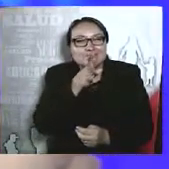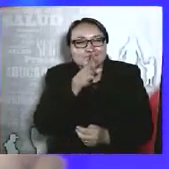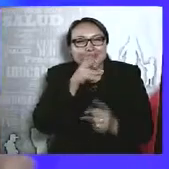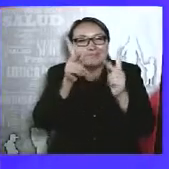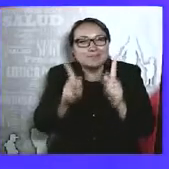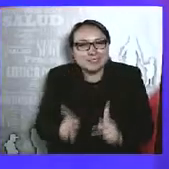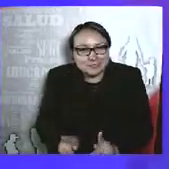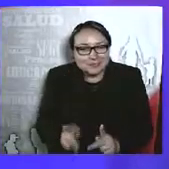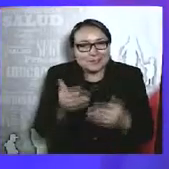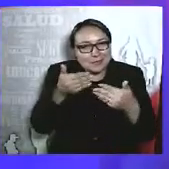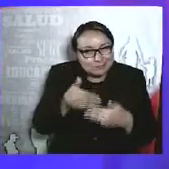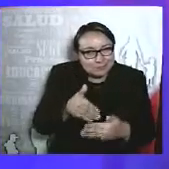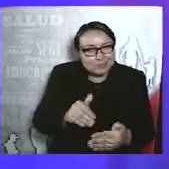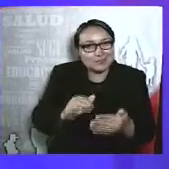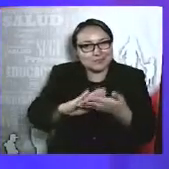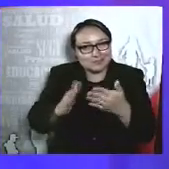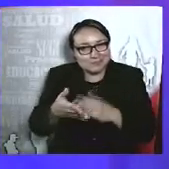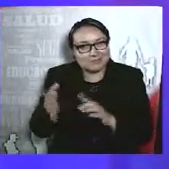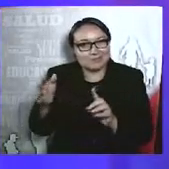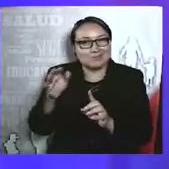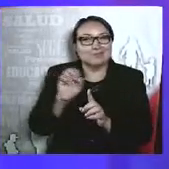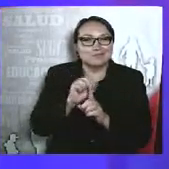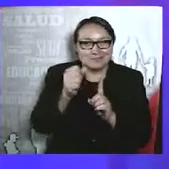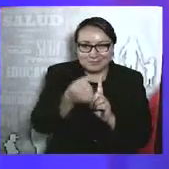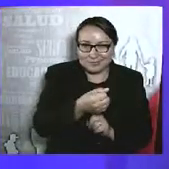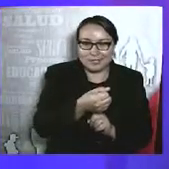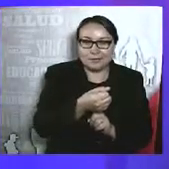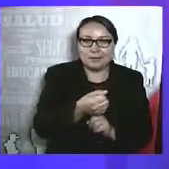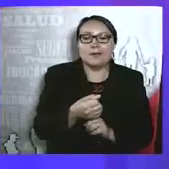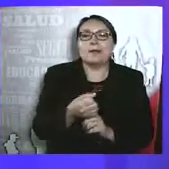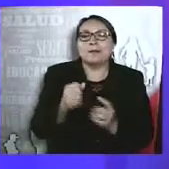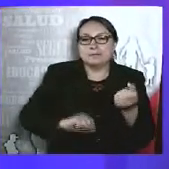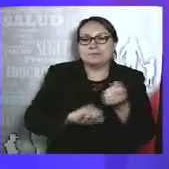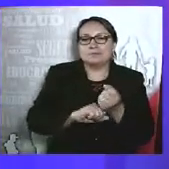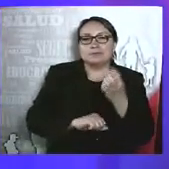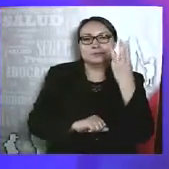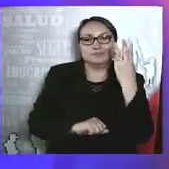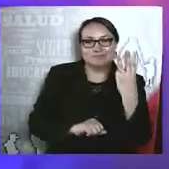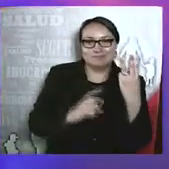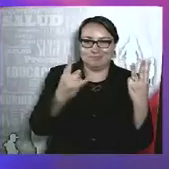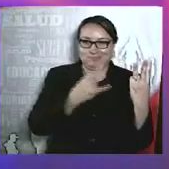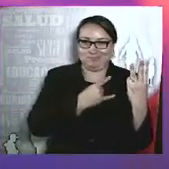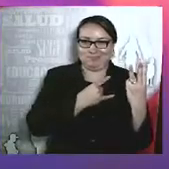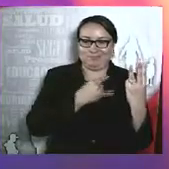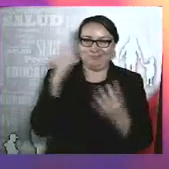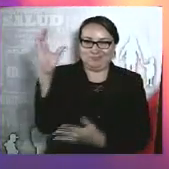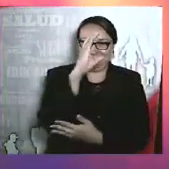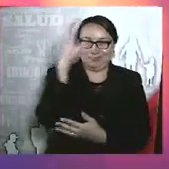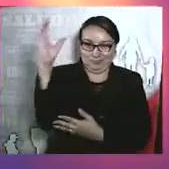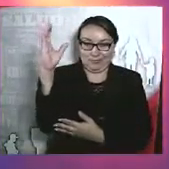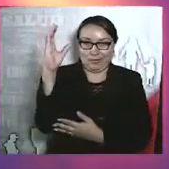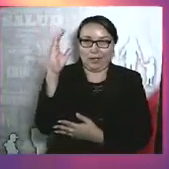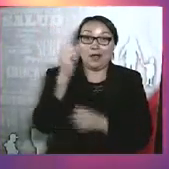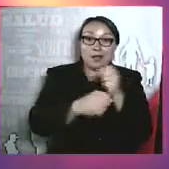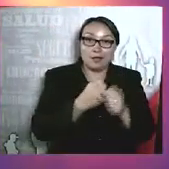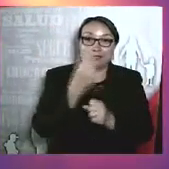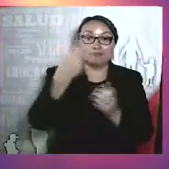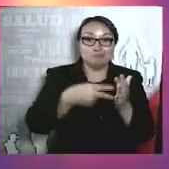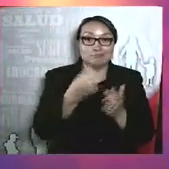proceso de reintegración, y junto con tres grandes universidades del país, en el 2014 logramos el reto de construir un